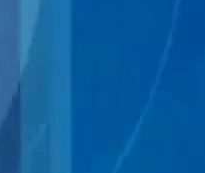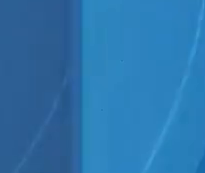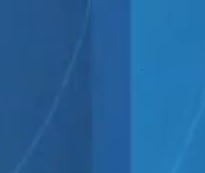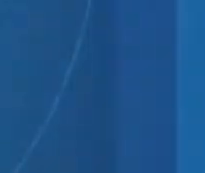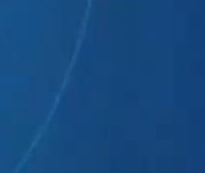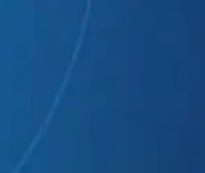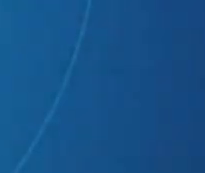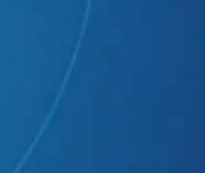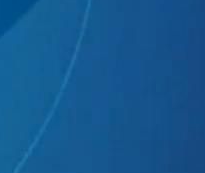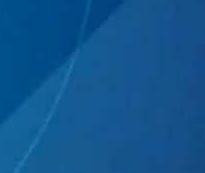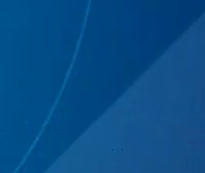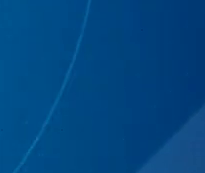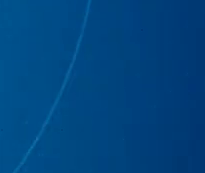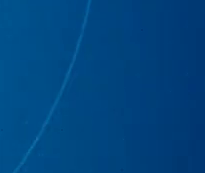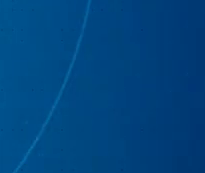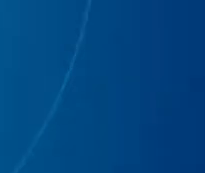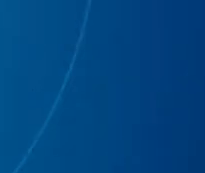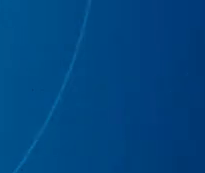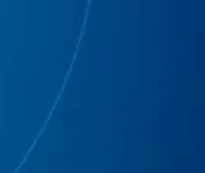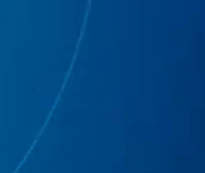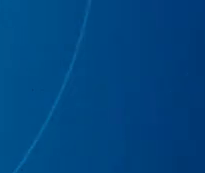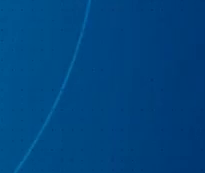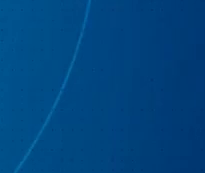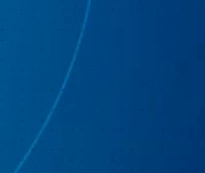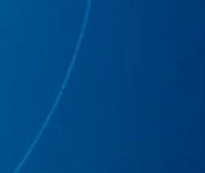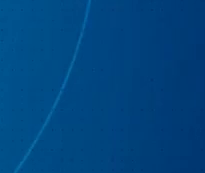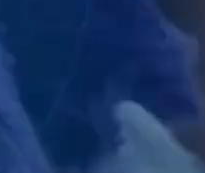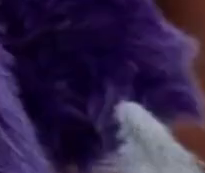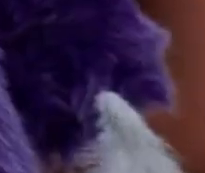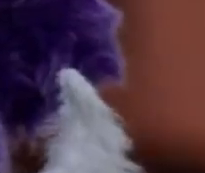RTBC Noticias, emisión fin de semana.